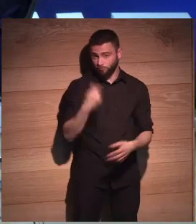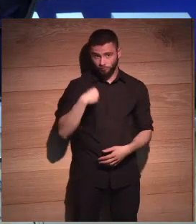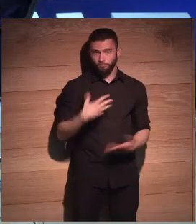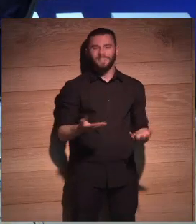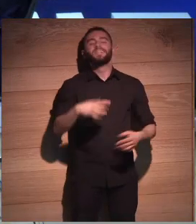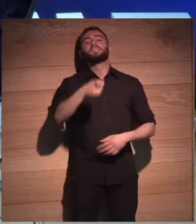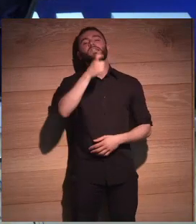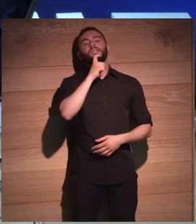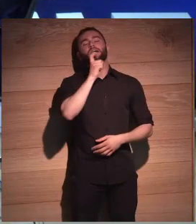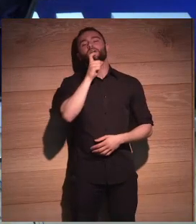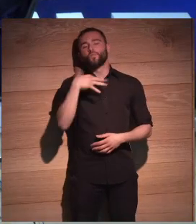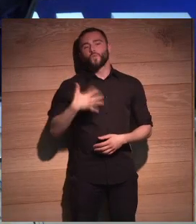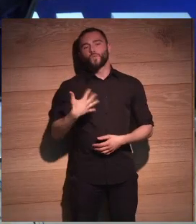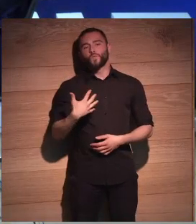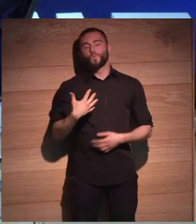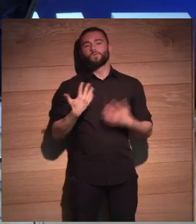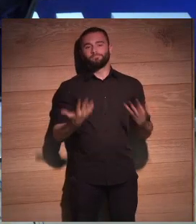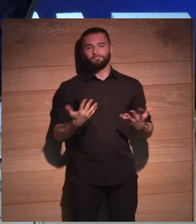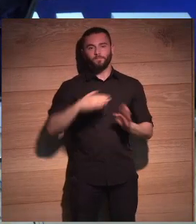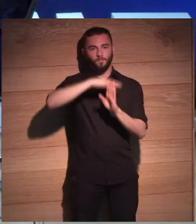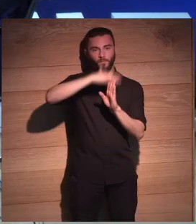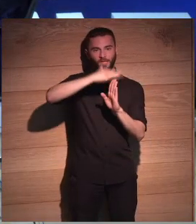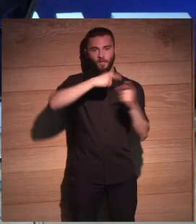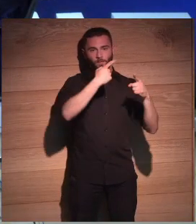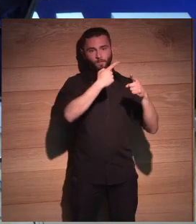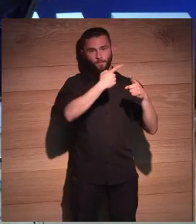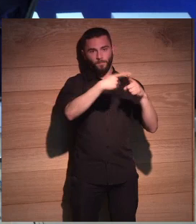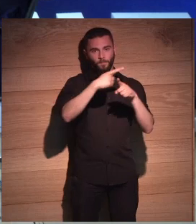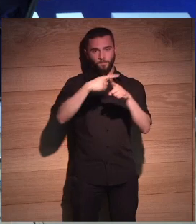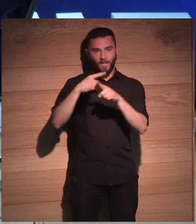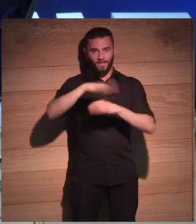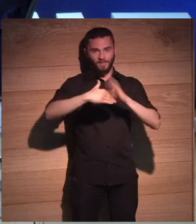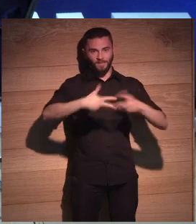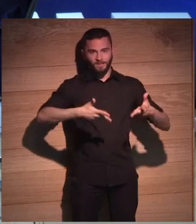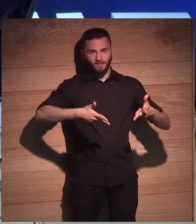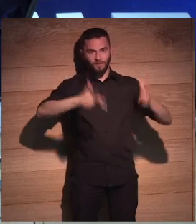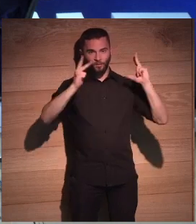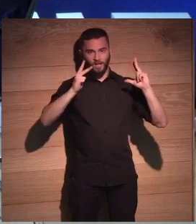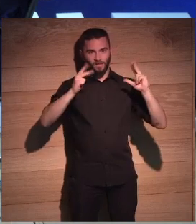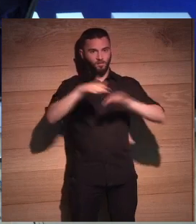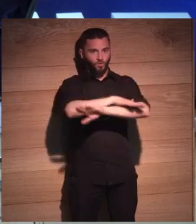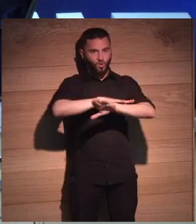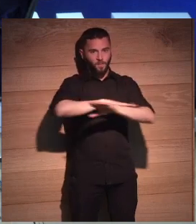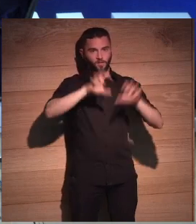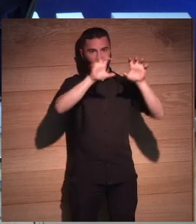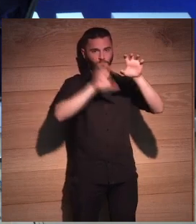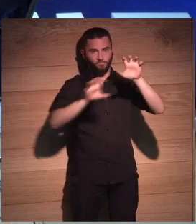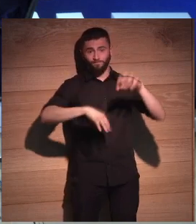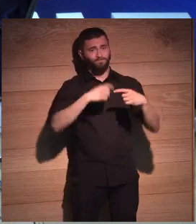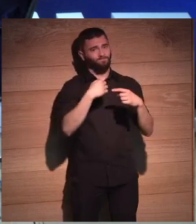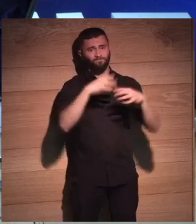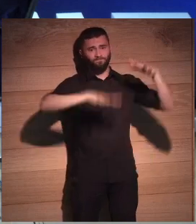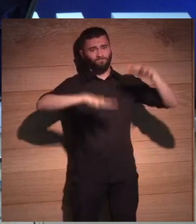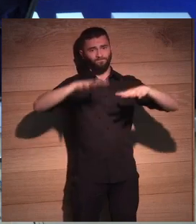muy complicado. Los niveles que hay, digamos, de democracia o de gobernabilidad en los países del mundo varían